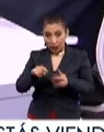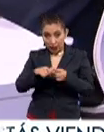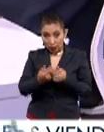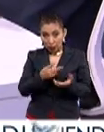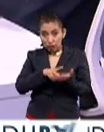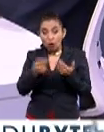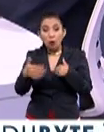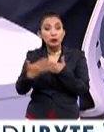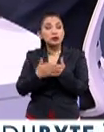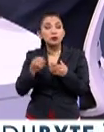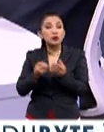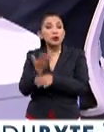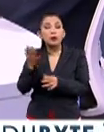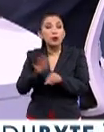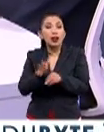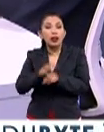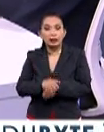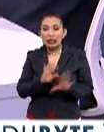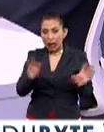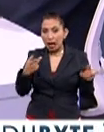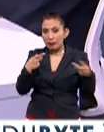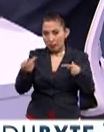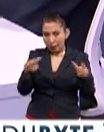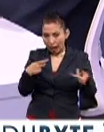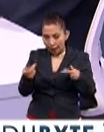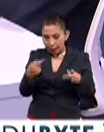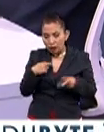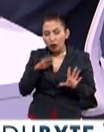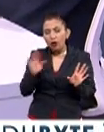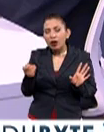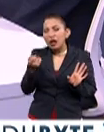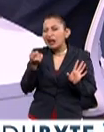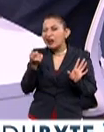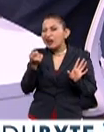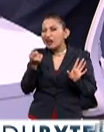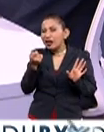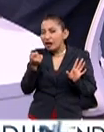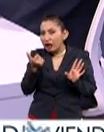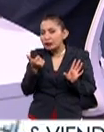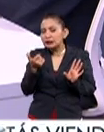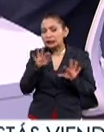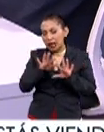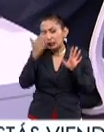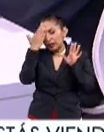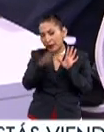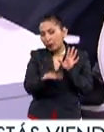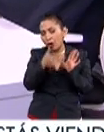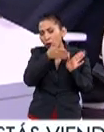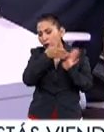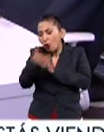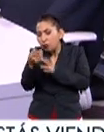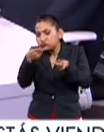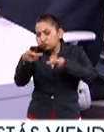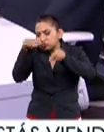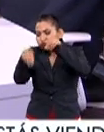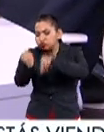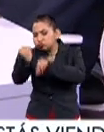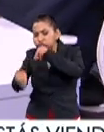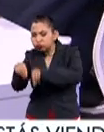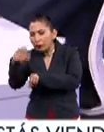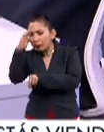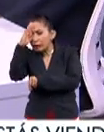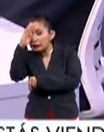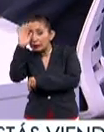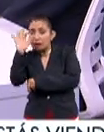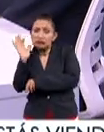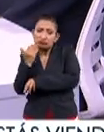proyecto o se va a echar a andar? Estamos en ello. Ya estamos, inmersos en ello. Exacto. Llegamos a un punto de desarrollo del instrumento en el que